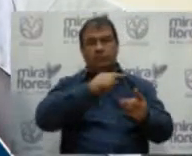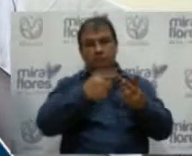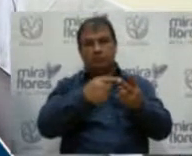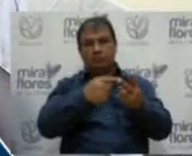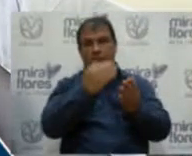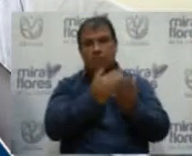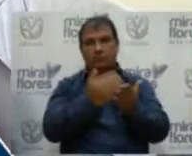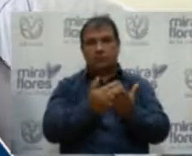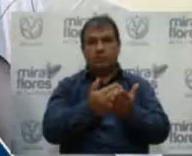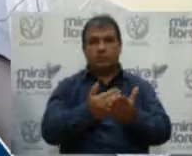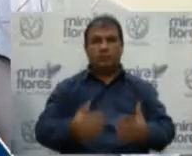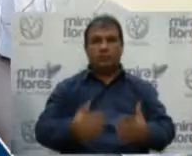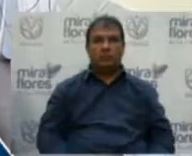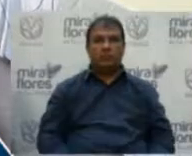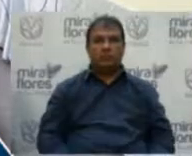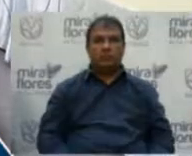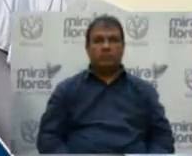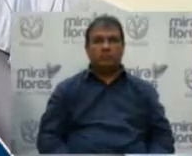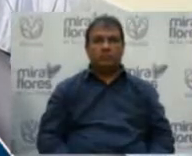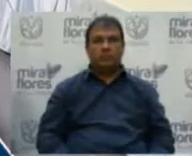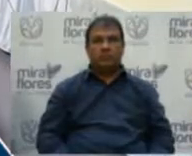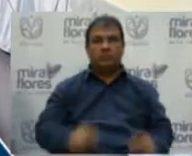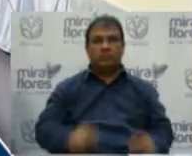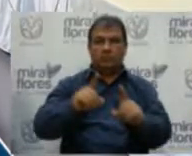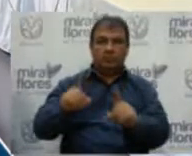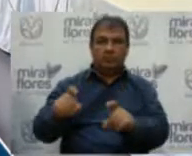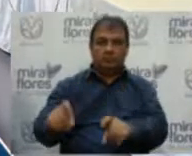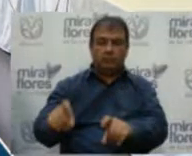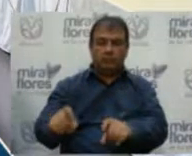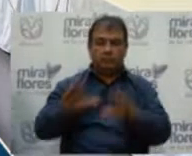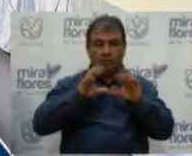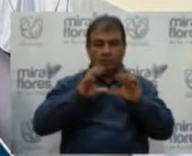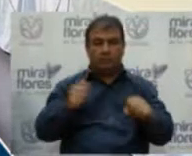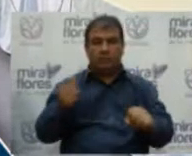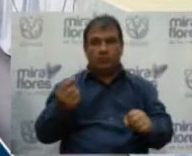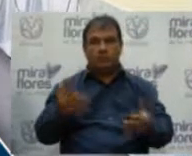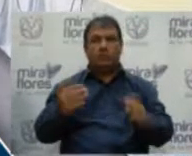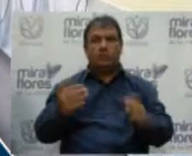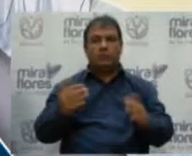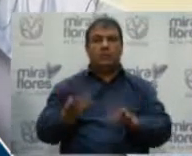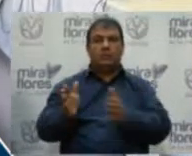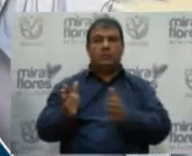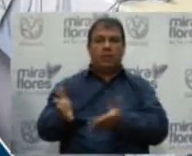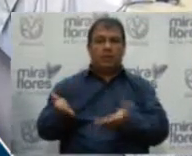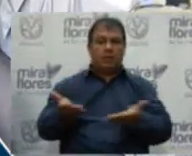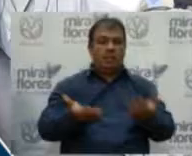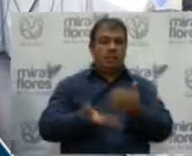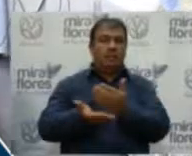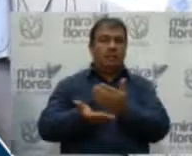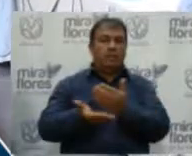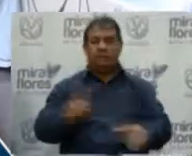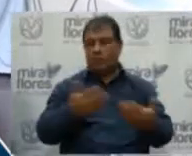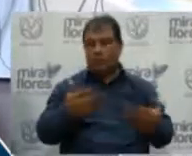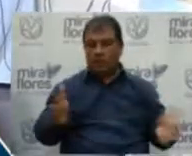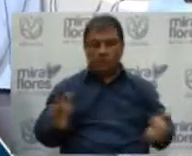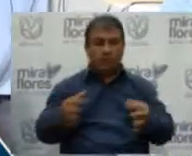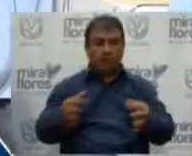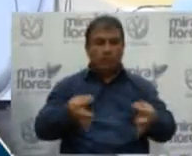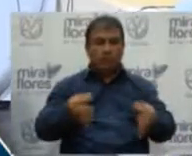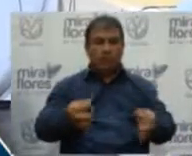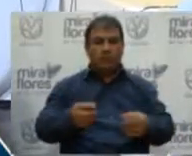que es el de preguntarle a la secretaria general si tenemos algo en despacho. No, señor alcalde, no hay ningún documento que